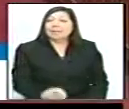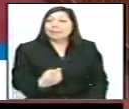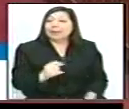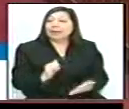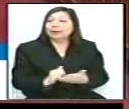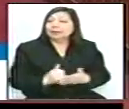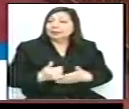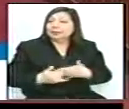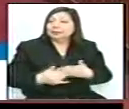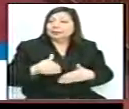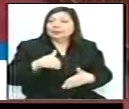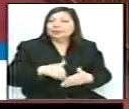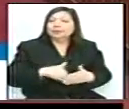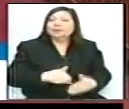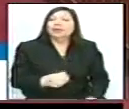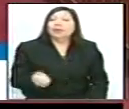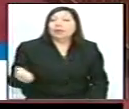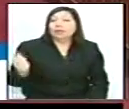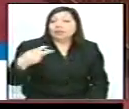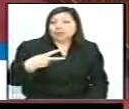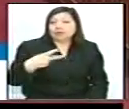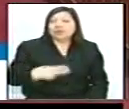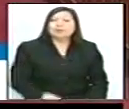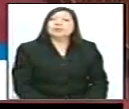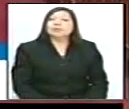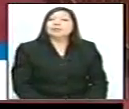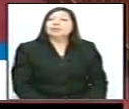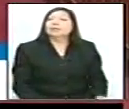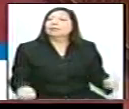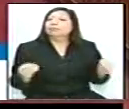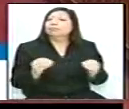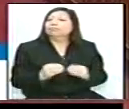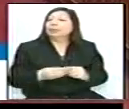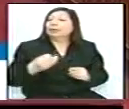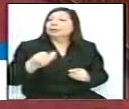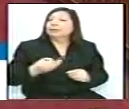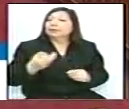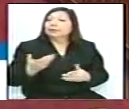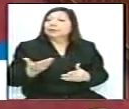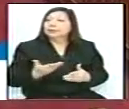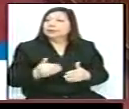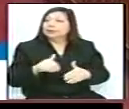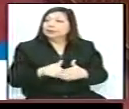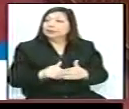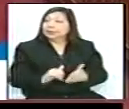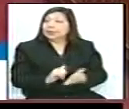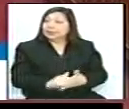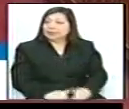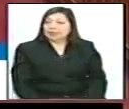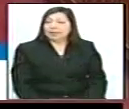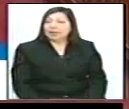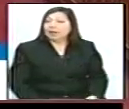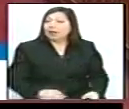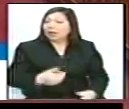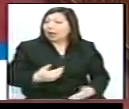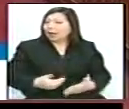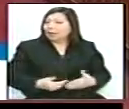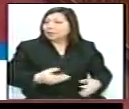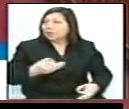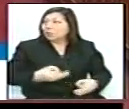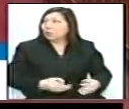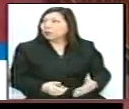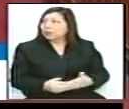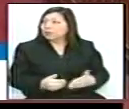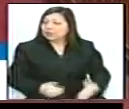que se proceda a la elección. 2. Especial. La Comisión Especial selecciona a los candidatos que, a su juicio, merecen ser